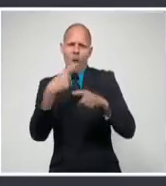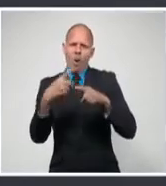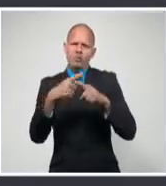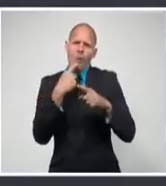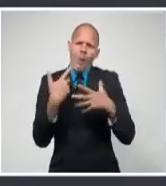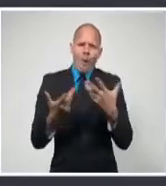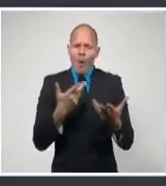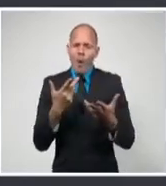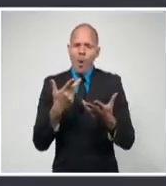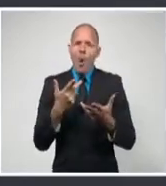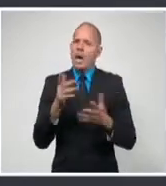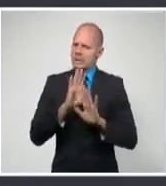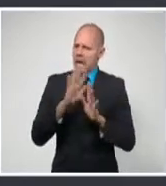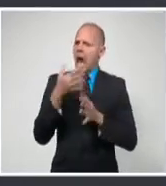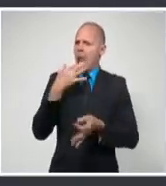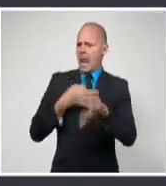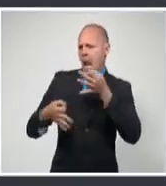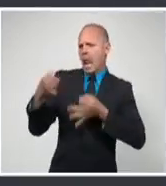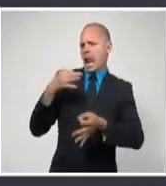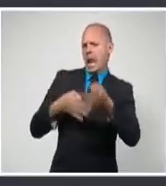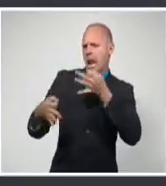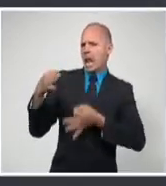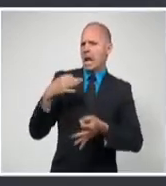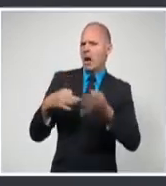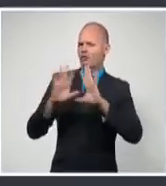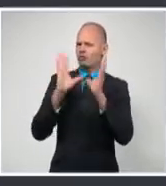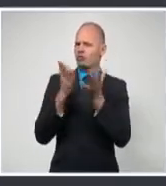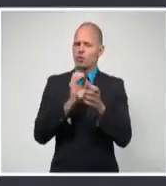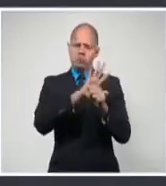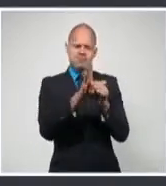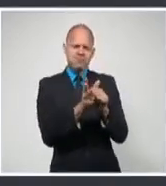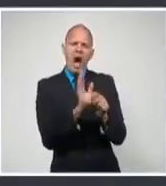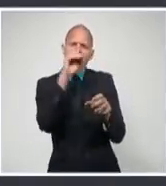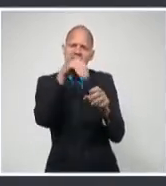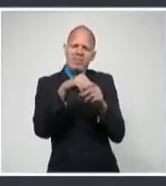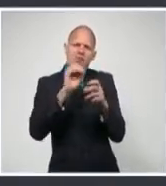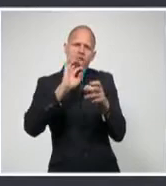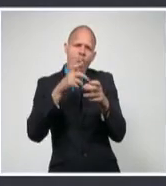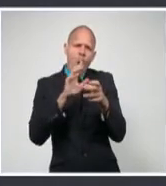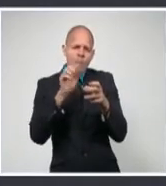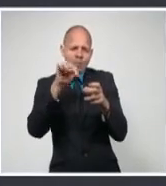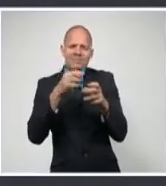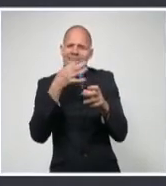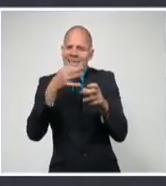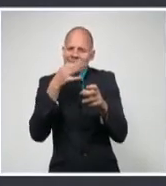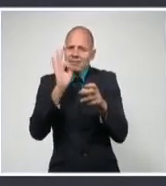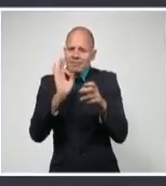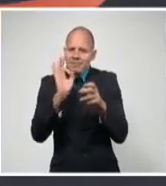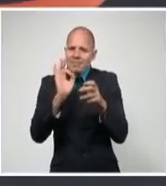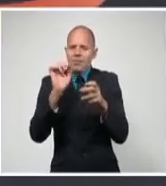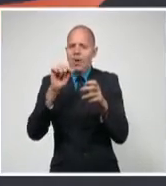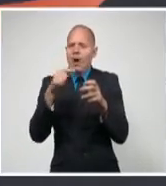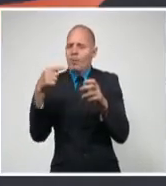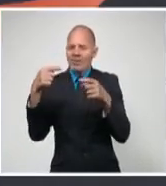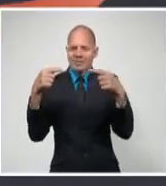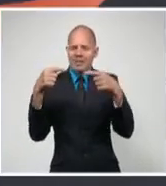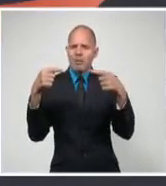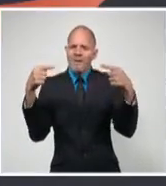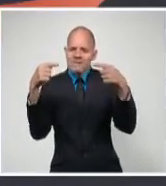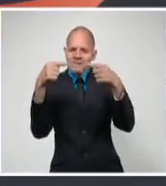muy grandes y muy complejas que convertirían esa unión de esas dos proteínas en una molécula más inmunogénica. Significa que va